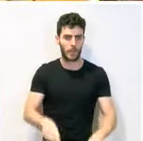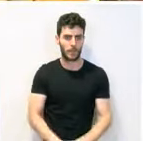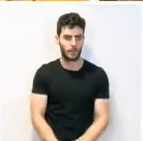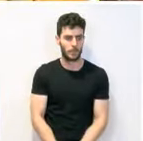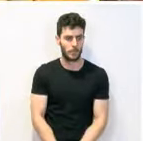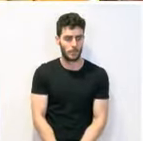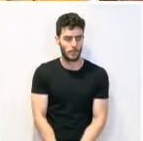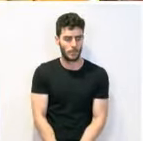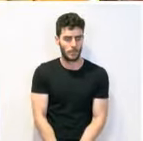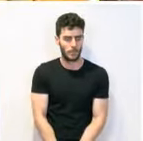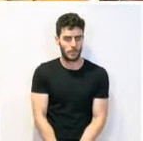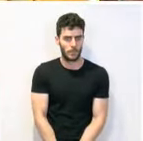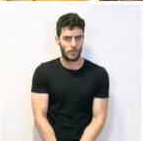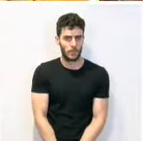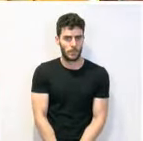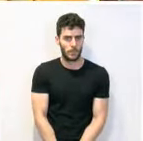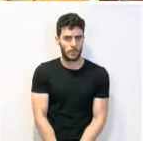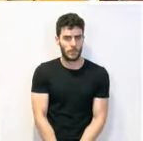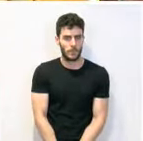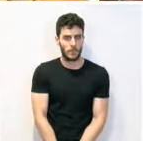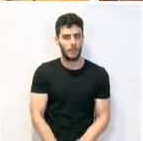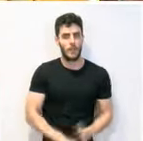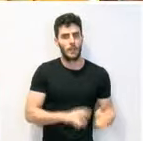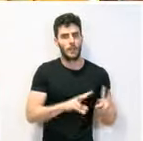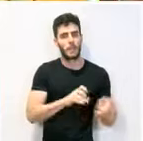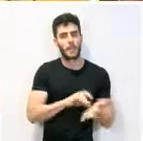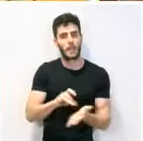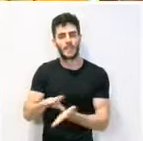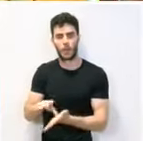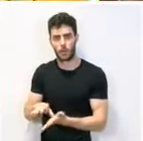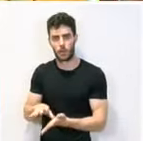de desahucios por impago.